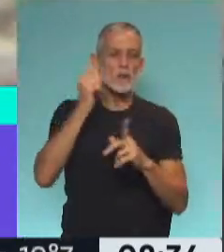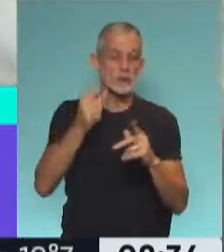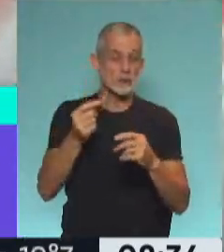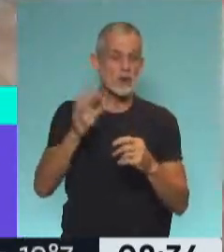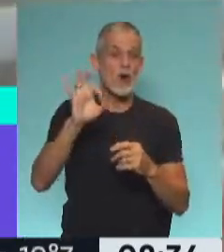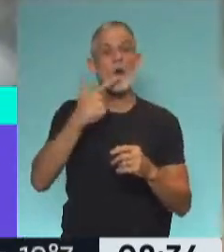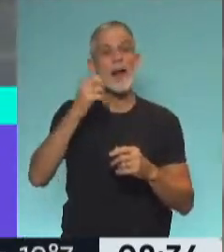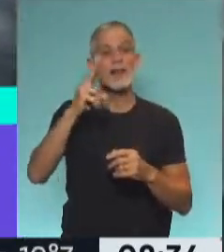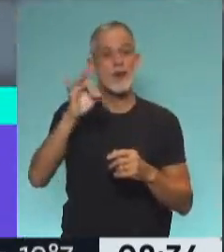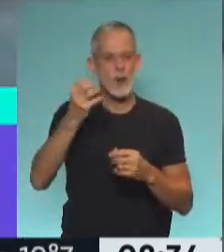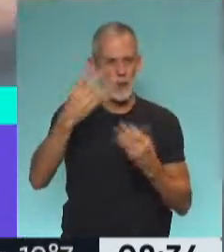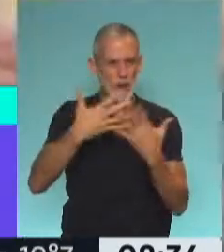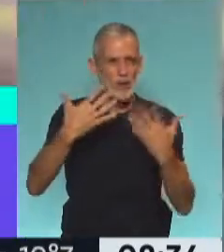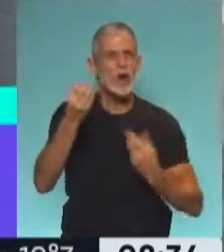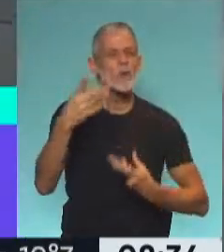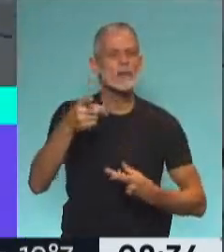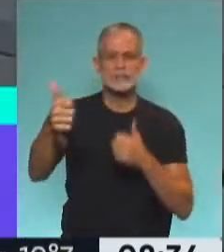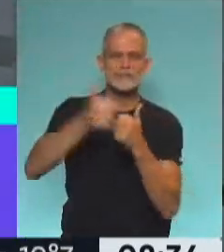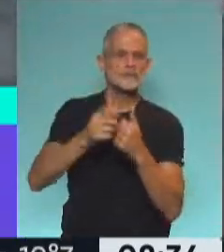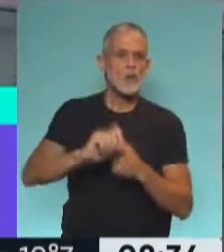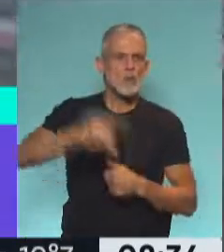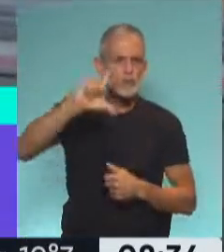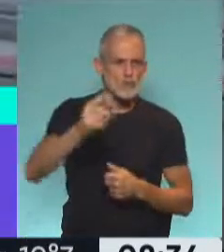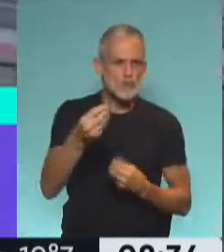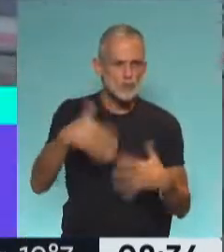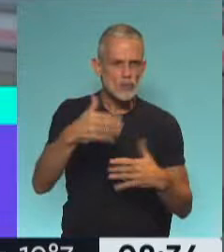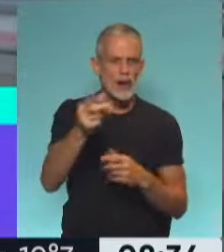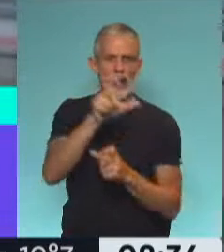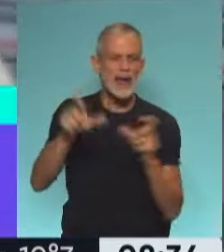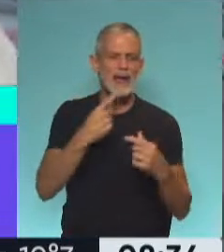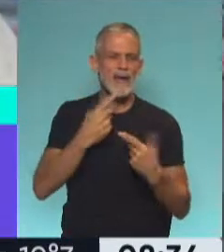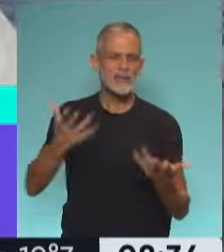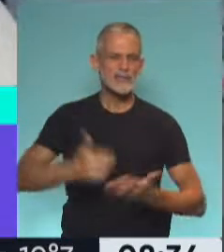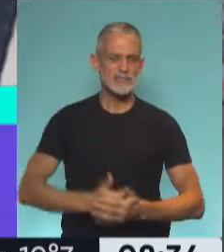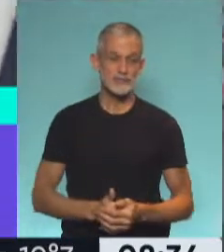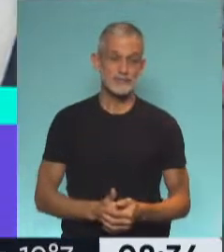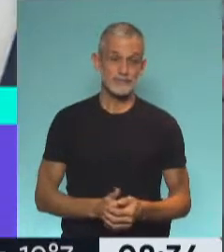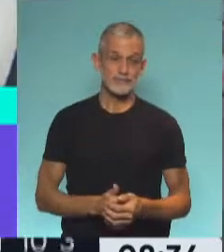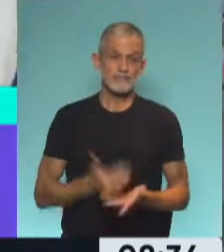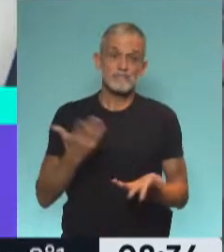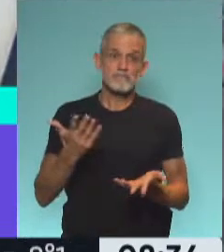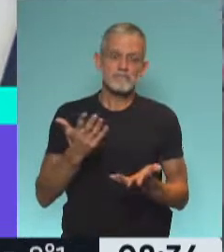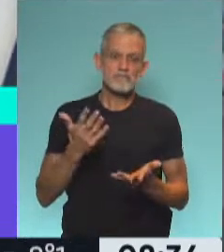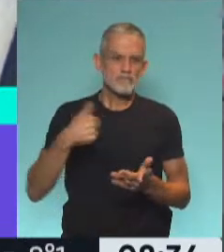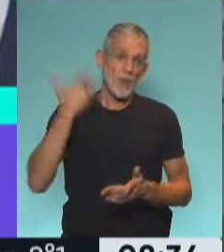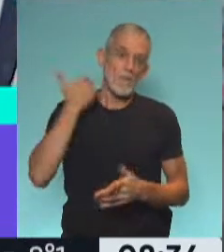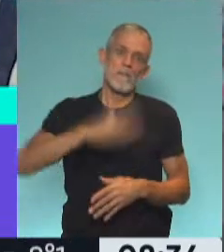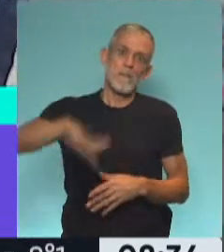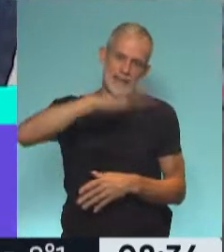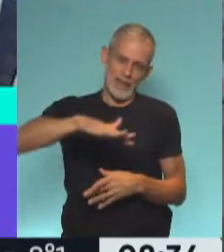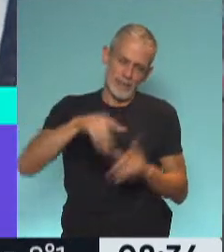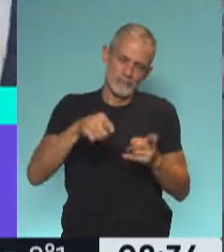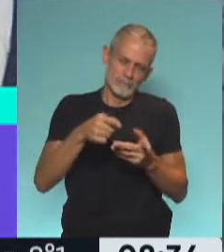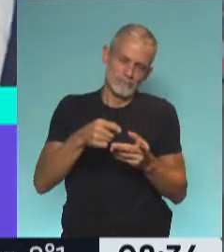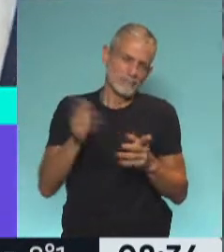va? Buenos días. Muy bien. ¿Qué ha pasado con la carne? ¿Por qué ha aumentado tanto? ¿Qué dice la gente? No, generalmente los cortes... Estamos en Mataderos, donde acá es